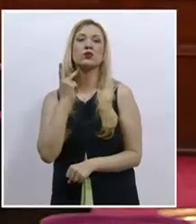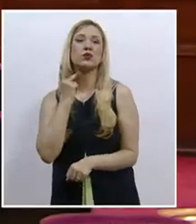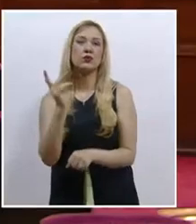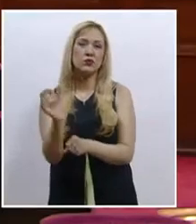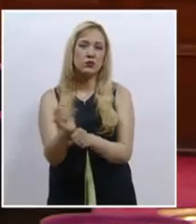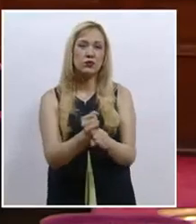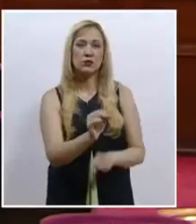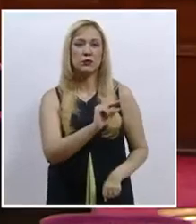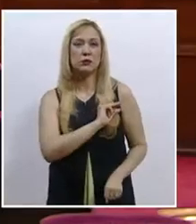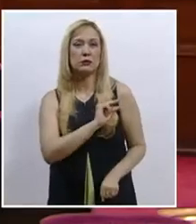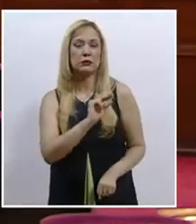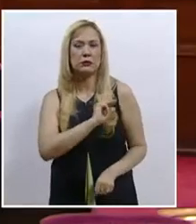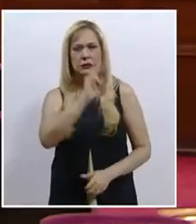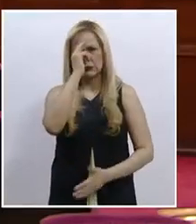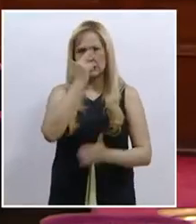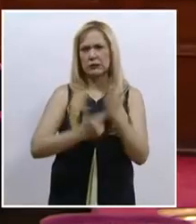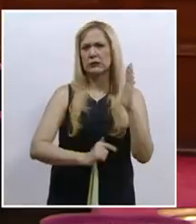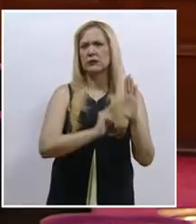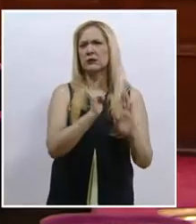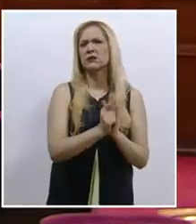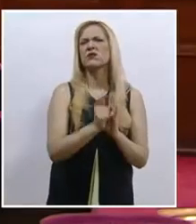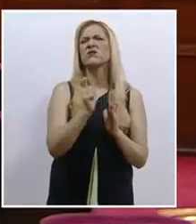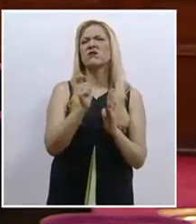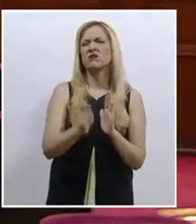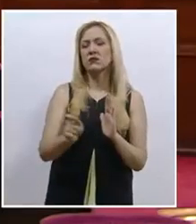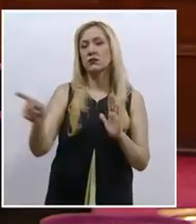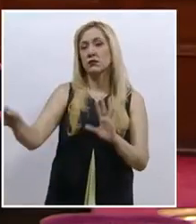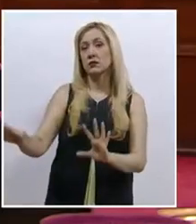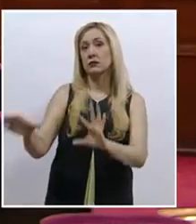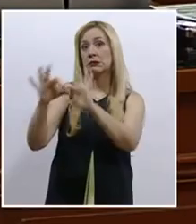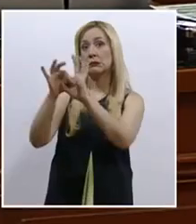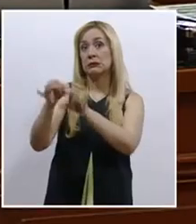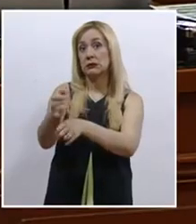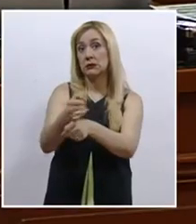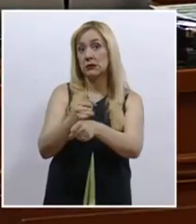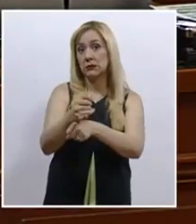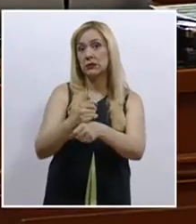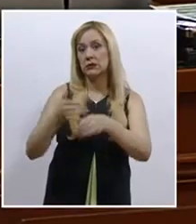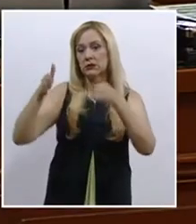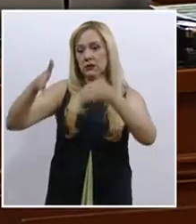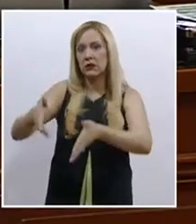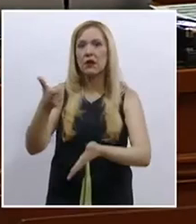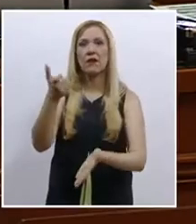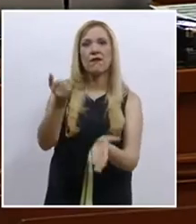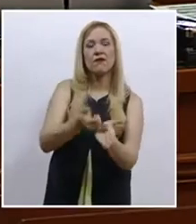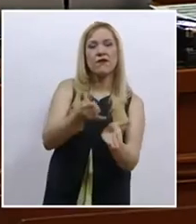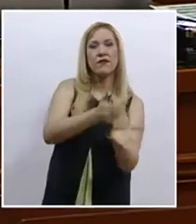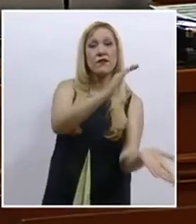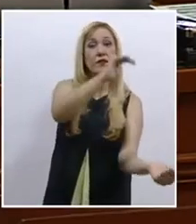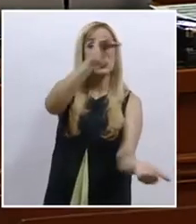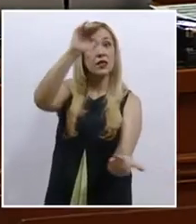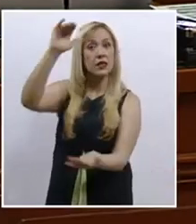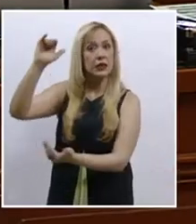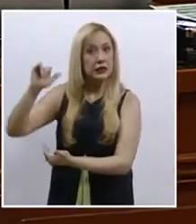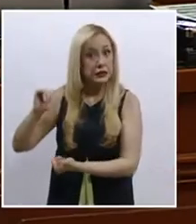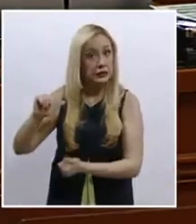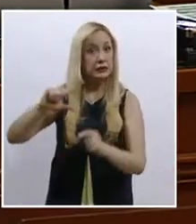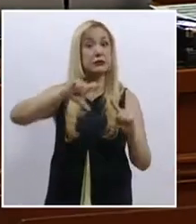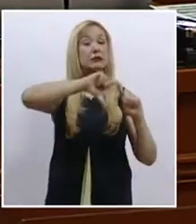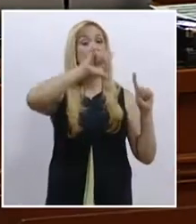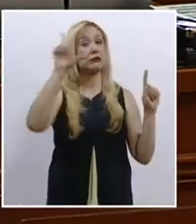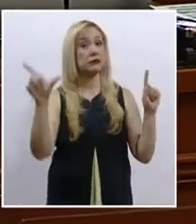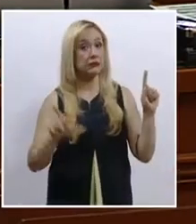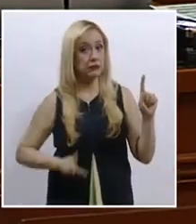Investigación de Delitos, por conducto de la Unidad Especializada de Investigación de Delitos Fiscales de la Fiscalía General de la